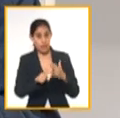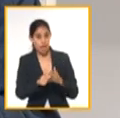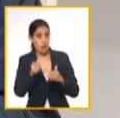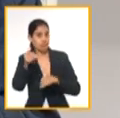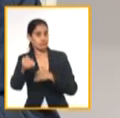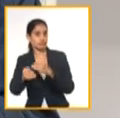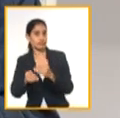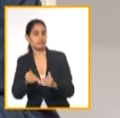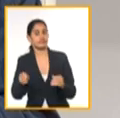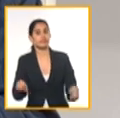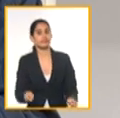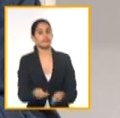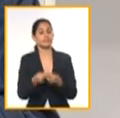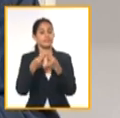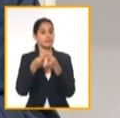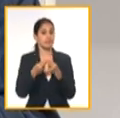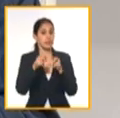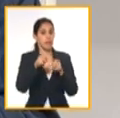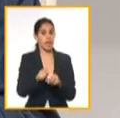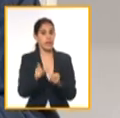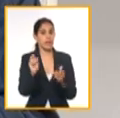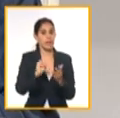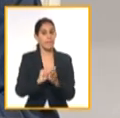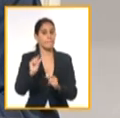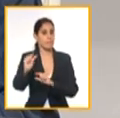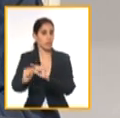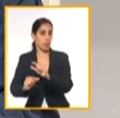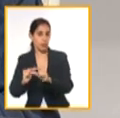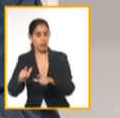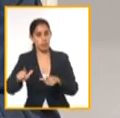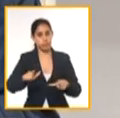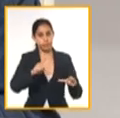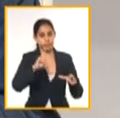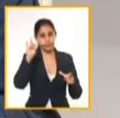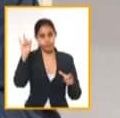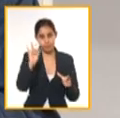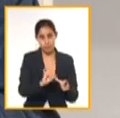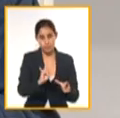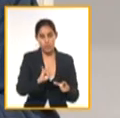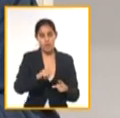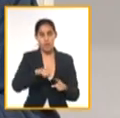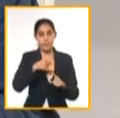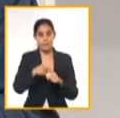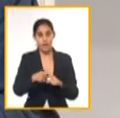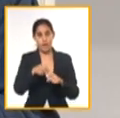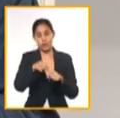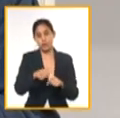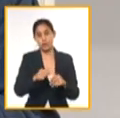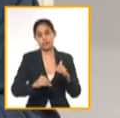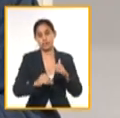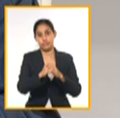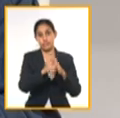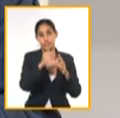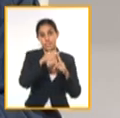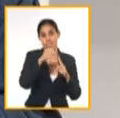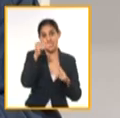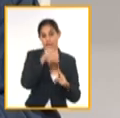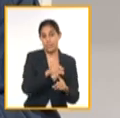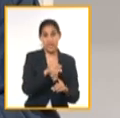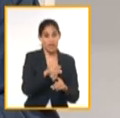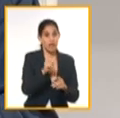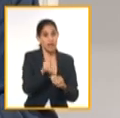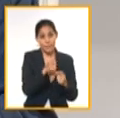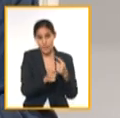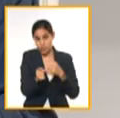confiable, incorporando energía renovable, pero también tiene que tener energía base. La energía térmica todavía sigue siendo la energía base del sistema. Del